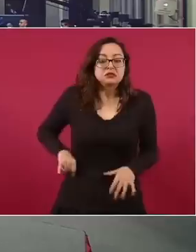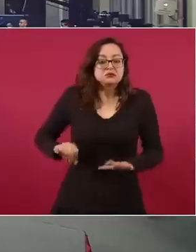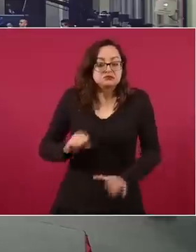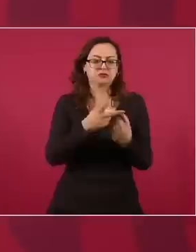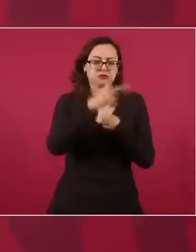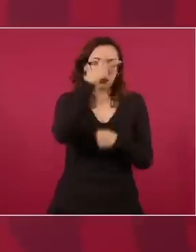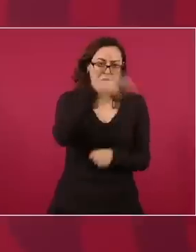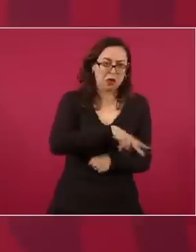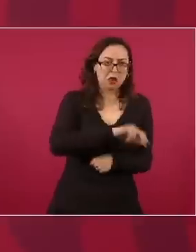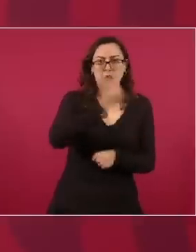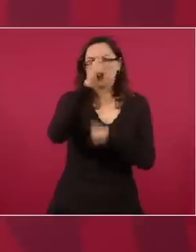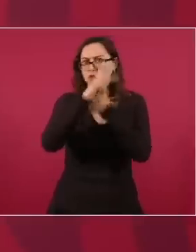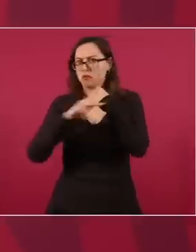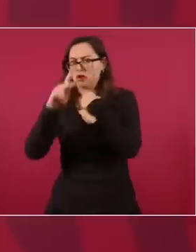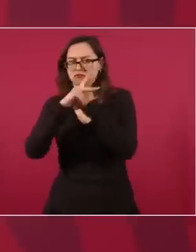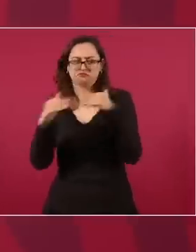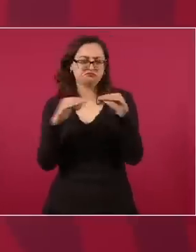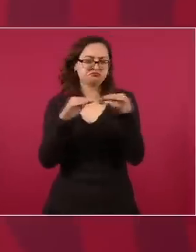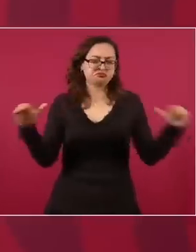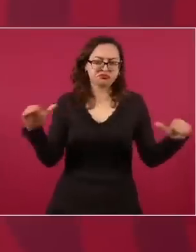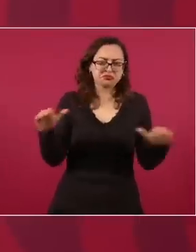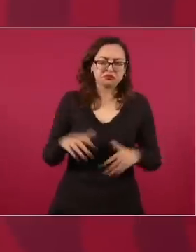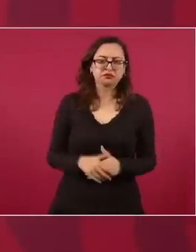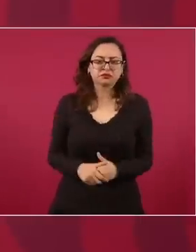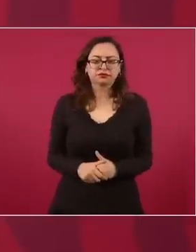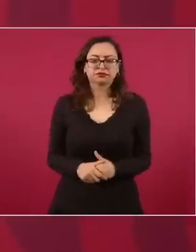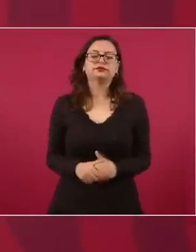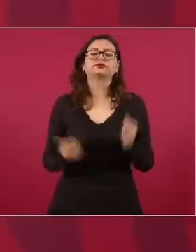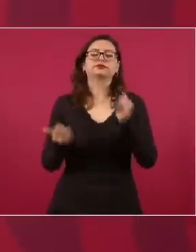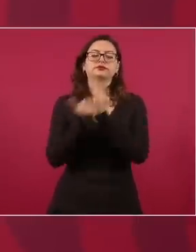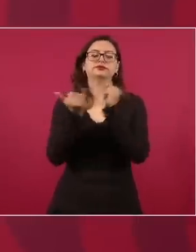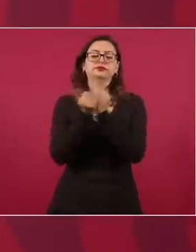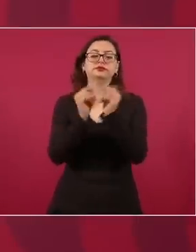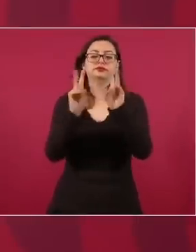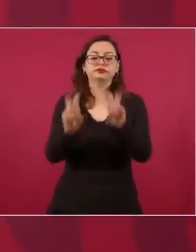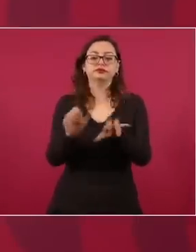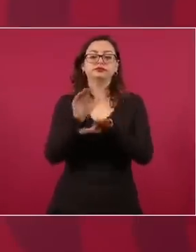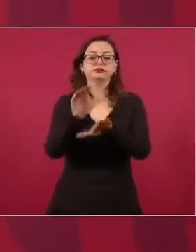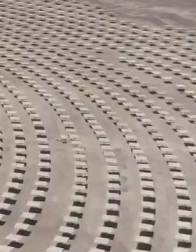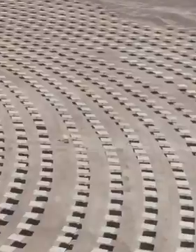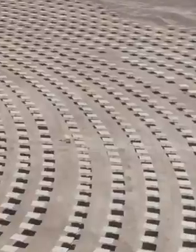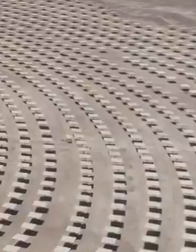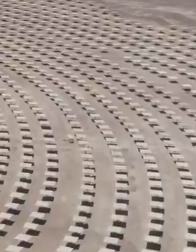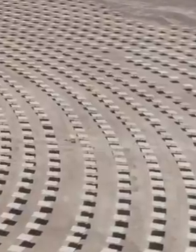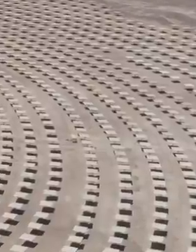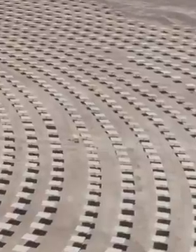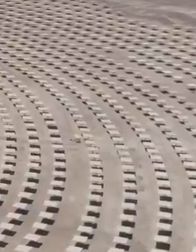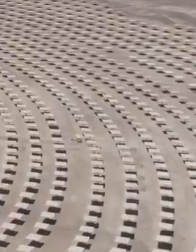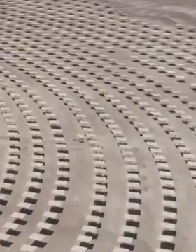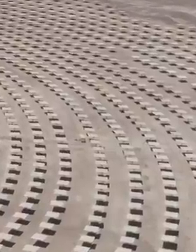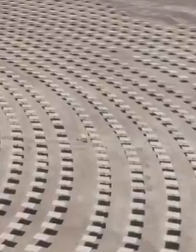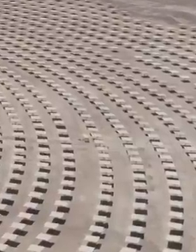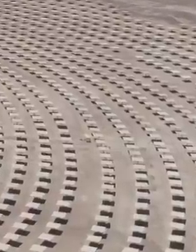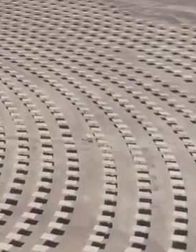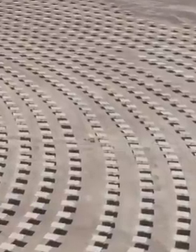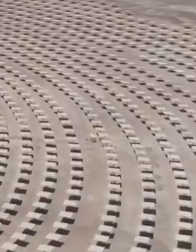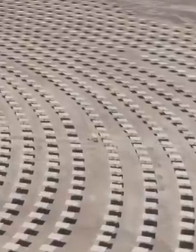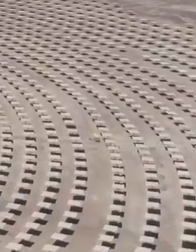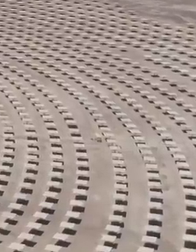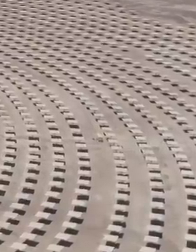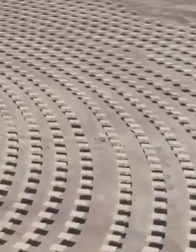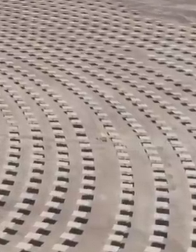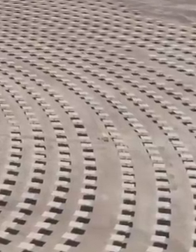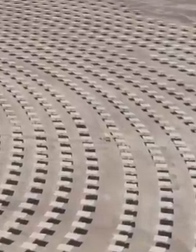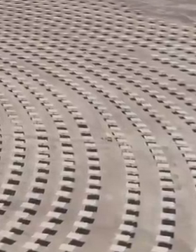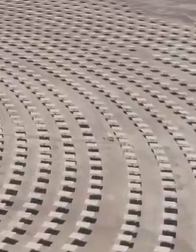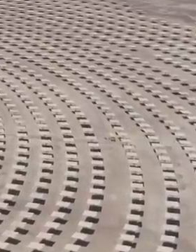país. En el caso de la generación de la energía eléctrica, fue muy claro que nosotros